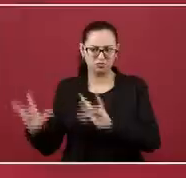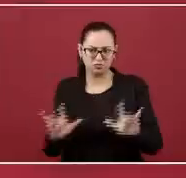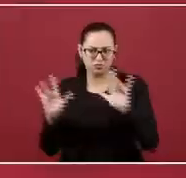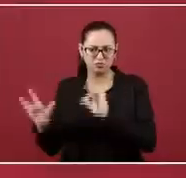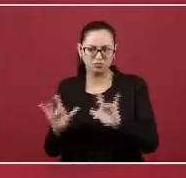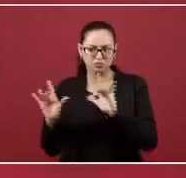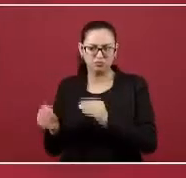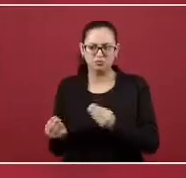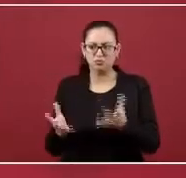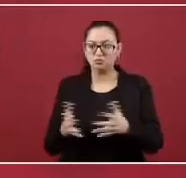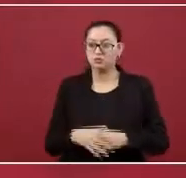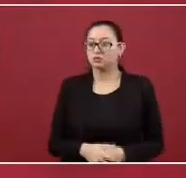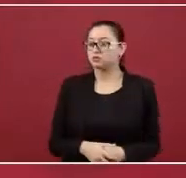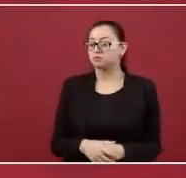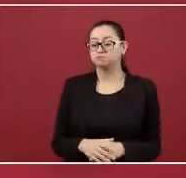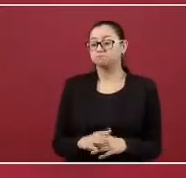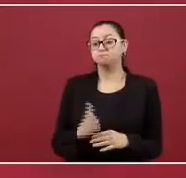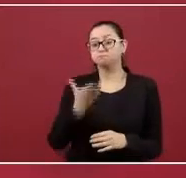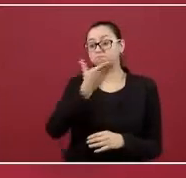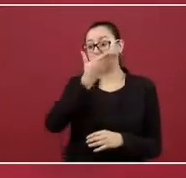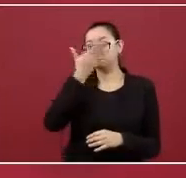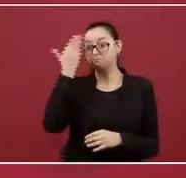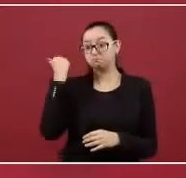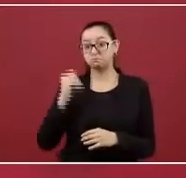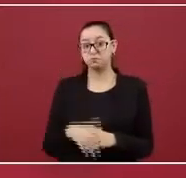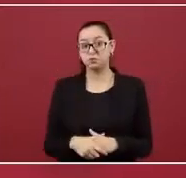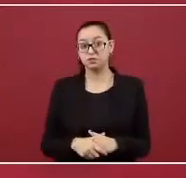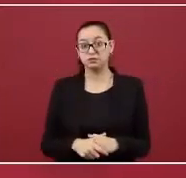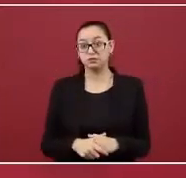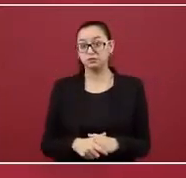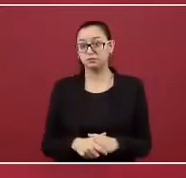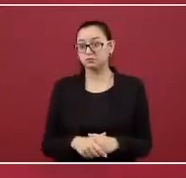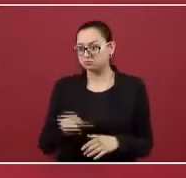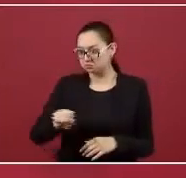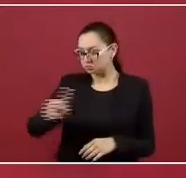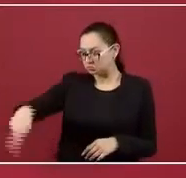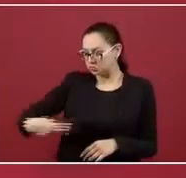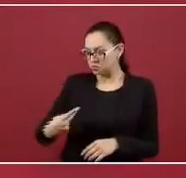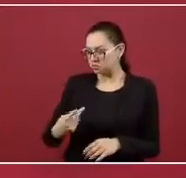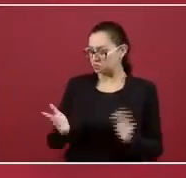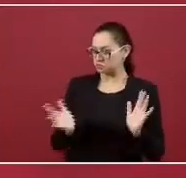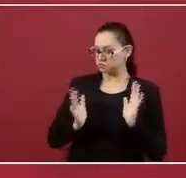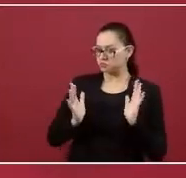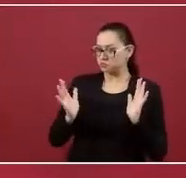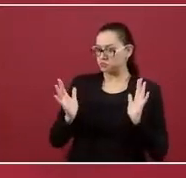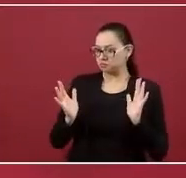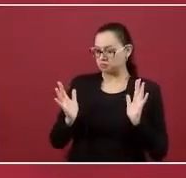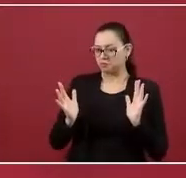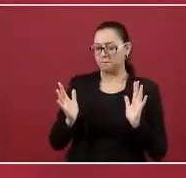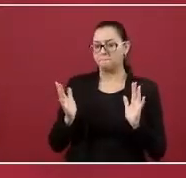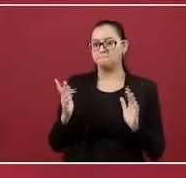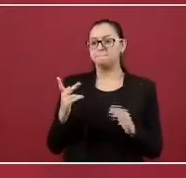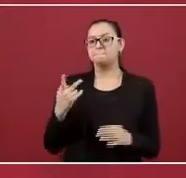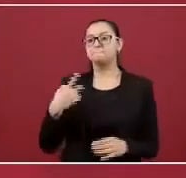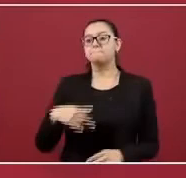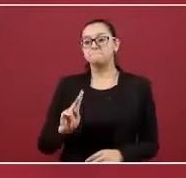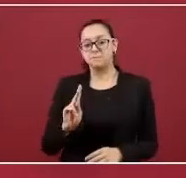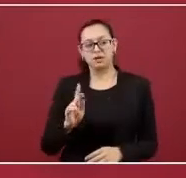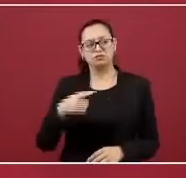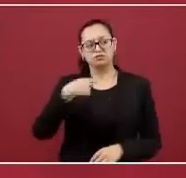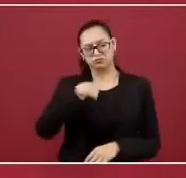No tenía yo conocimiento de lo que me está preguntando, pero mi